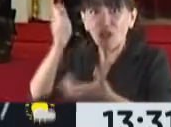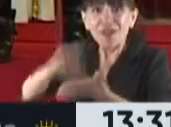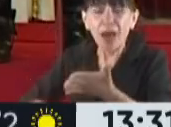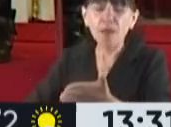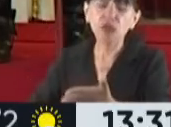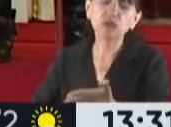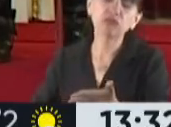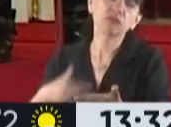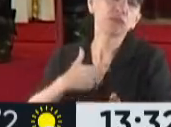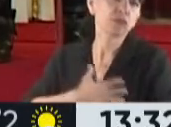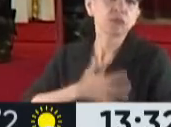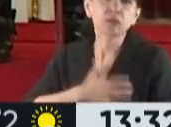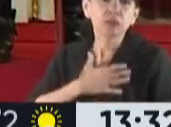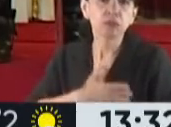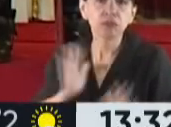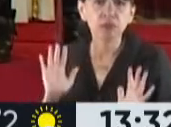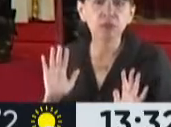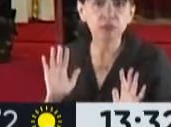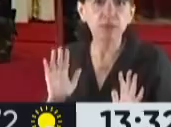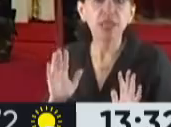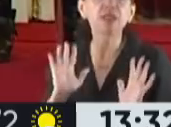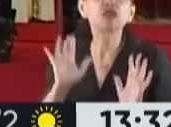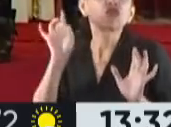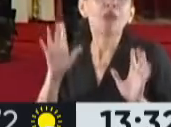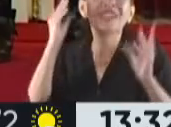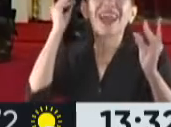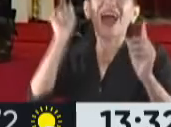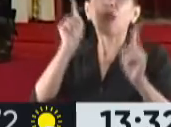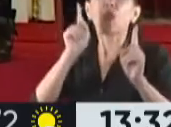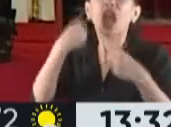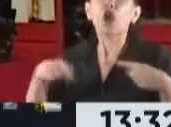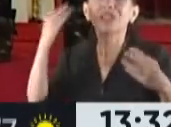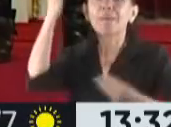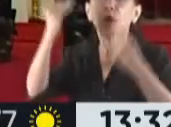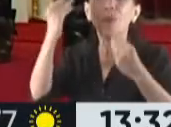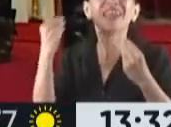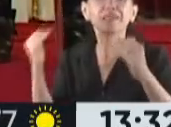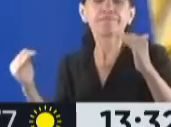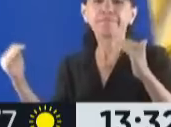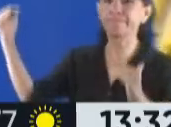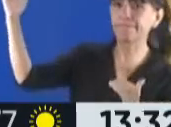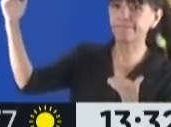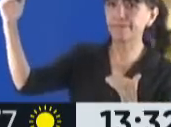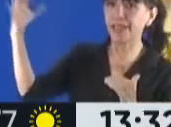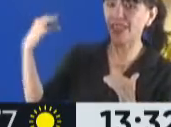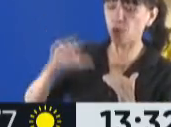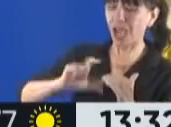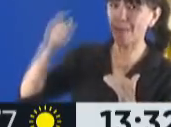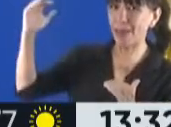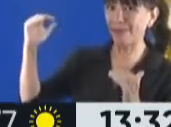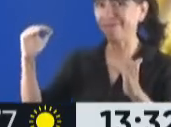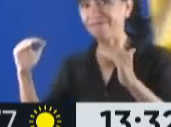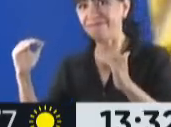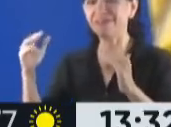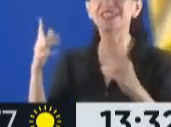de acuerdo sobre las preocupaciones que tengo, esas asimetrías que mencioné, nuevas normas que en